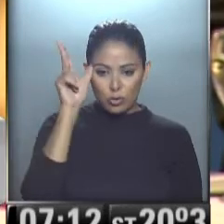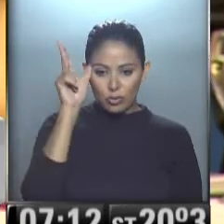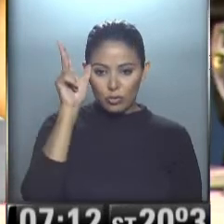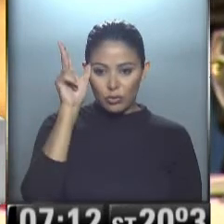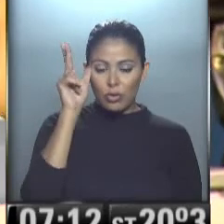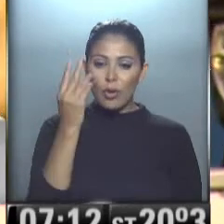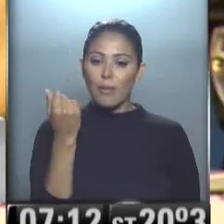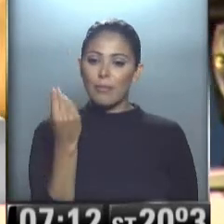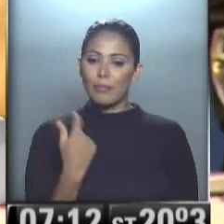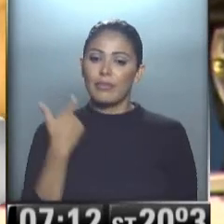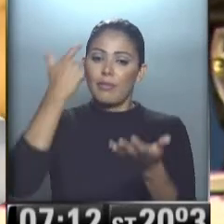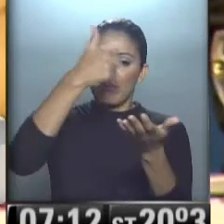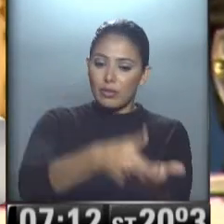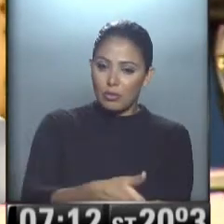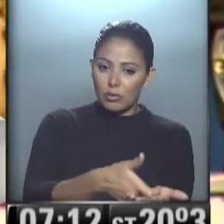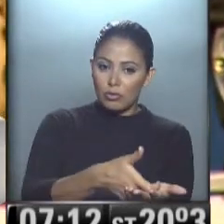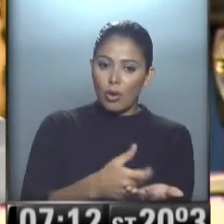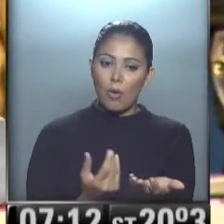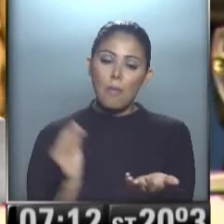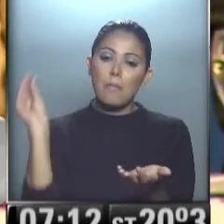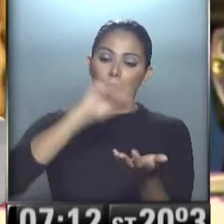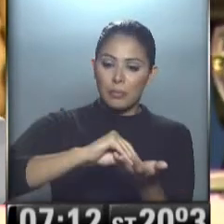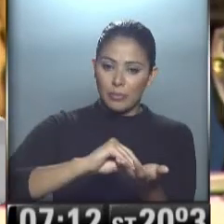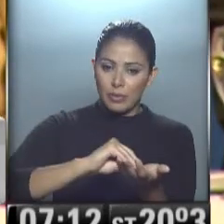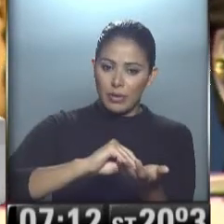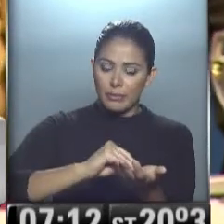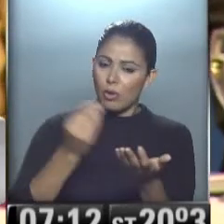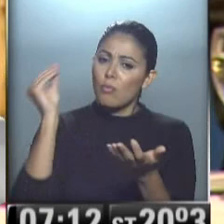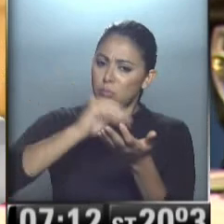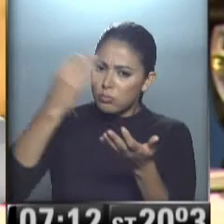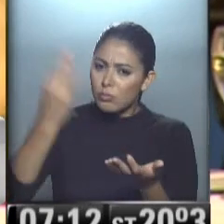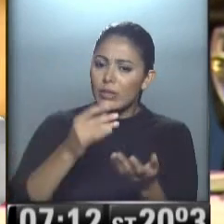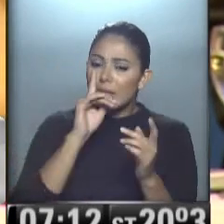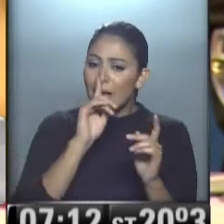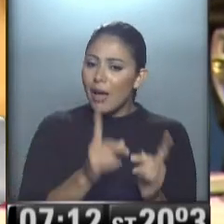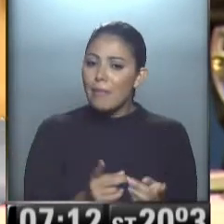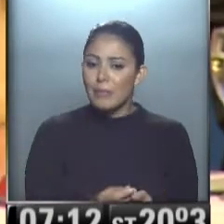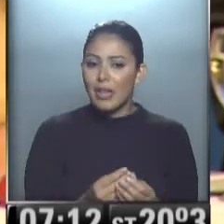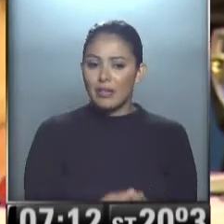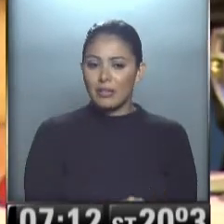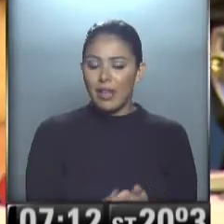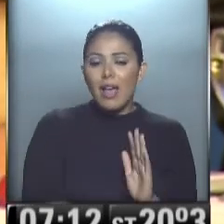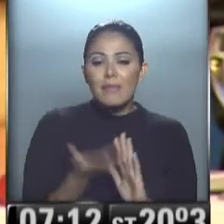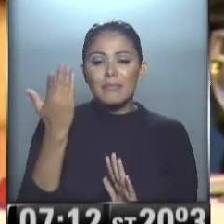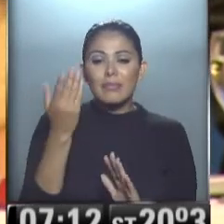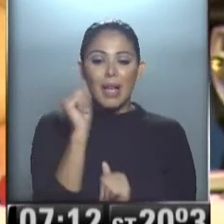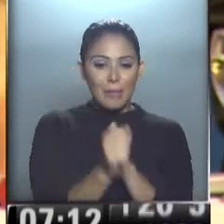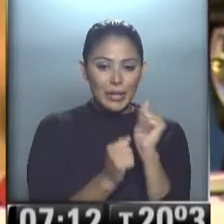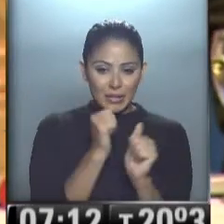la inversión ha podido crecer tan fuertemente porque también ha crecido mucho la empresa.